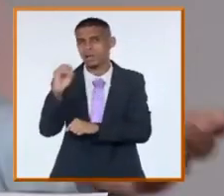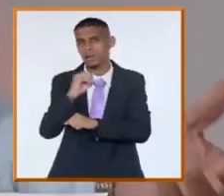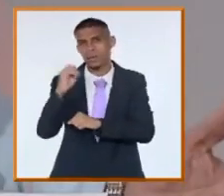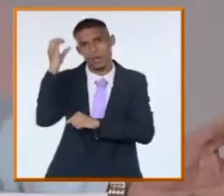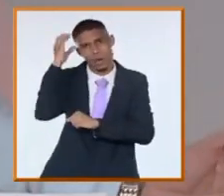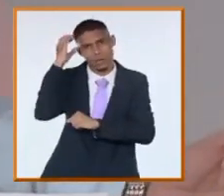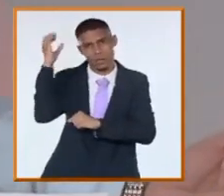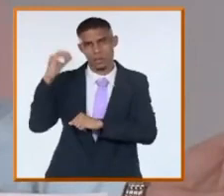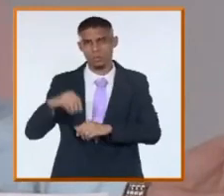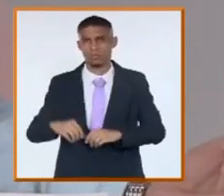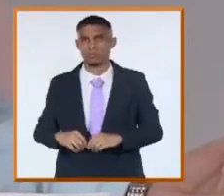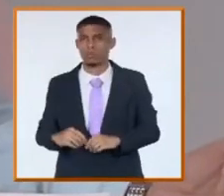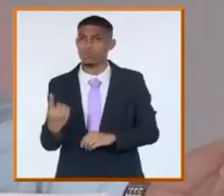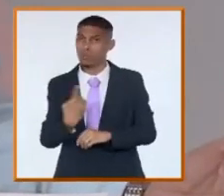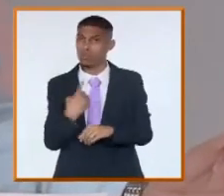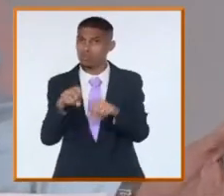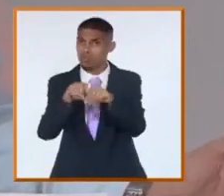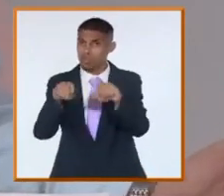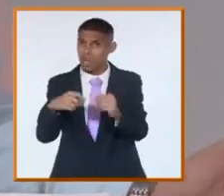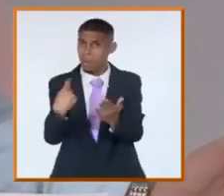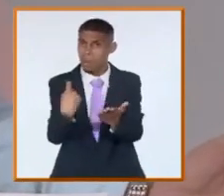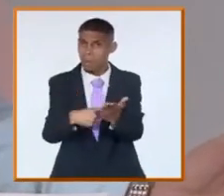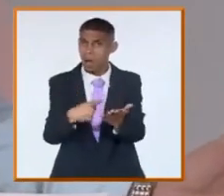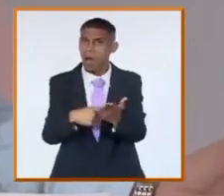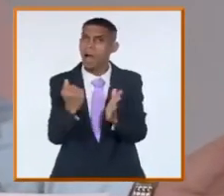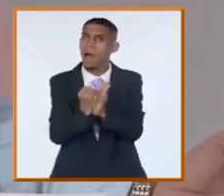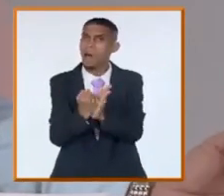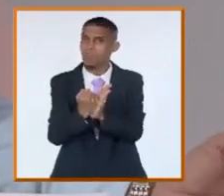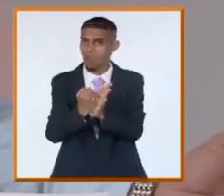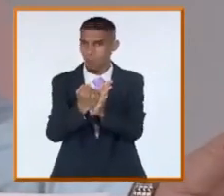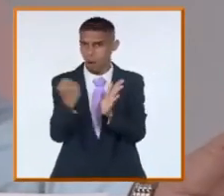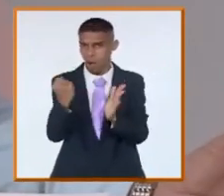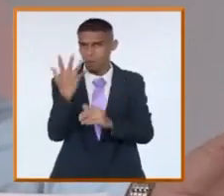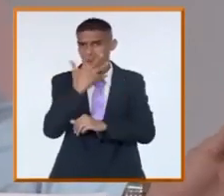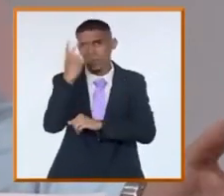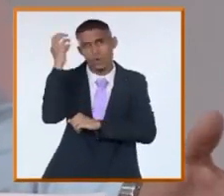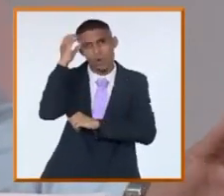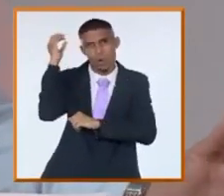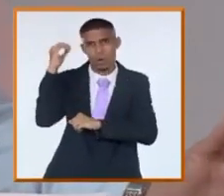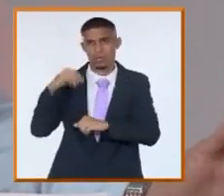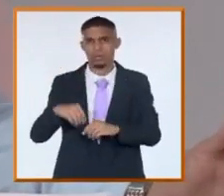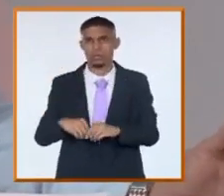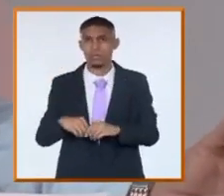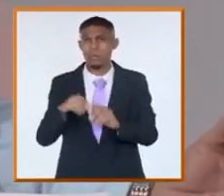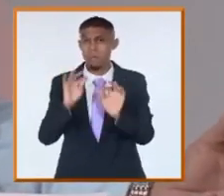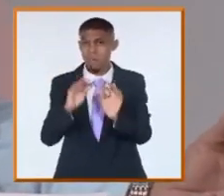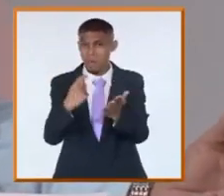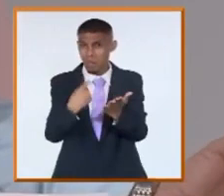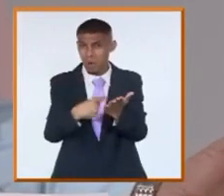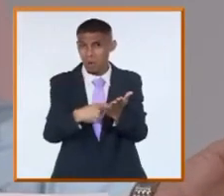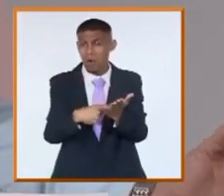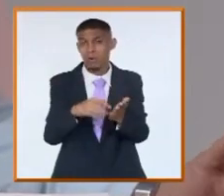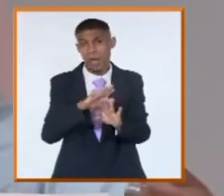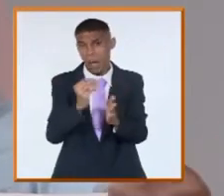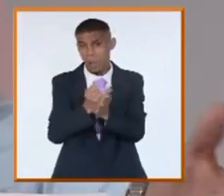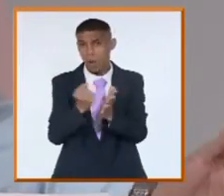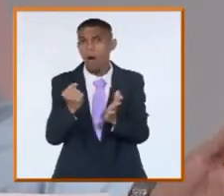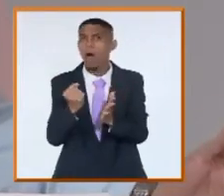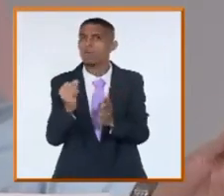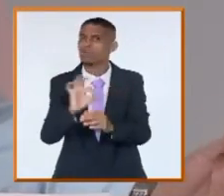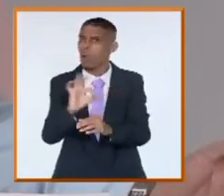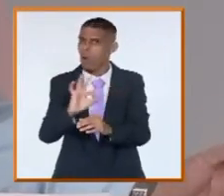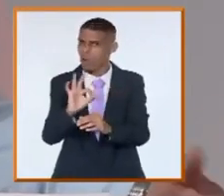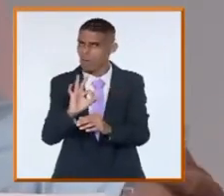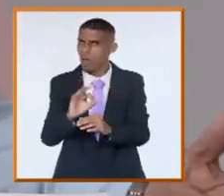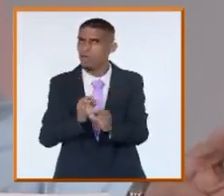nosotros tenemos un sistema presupuestario aprobado para el país que es el sistema presupuestario que está vigente Y